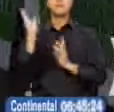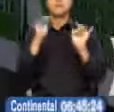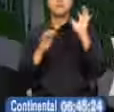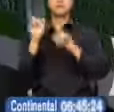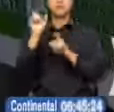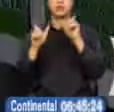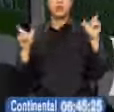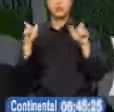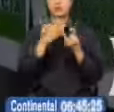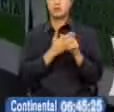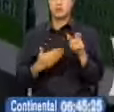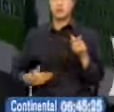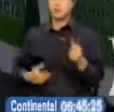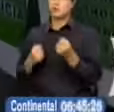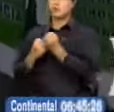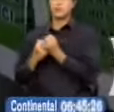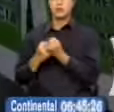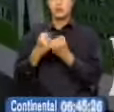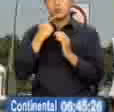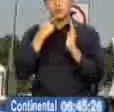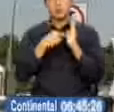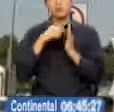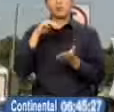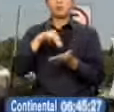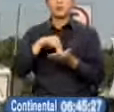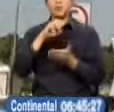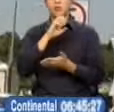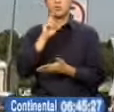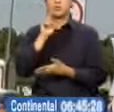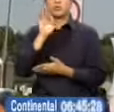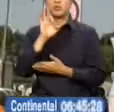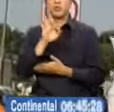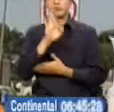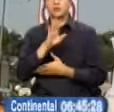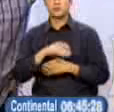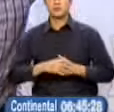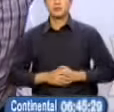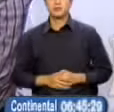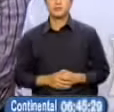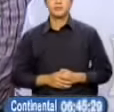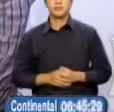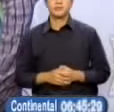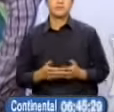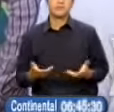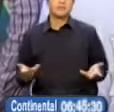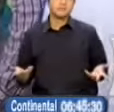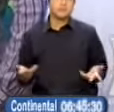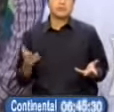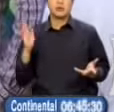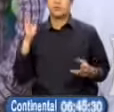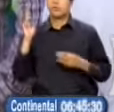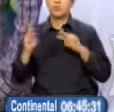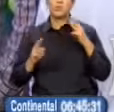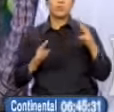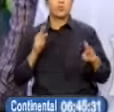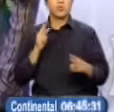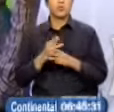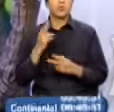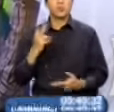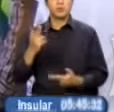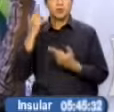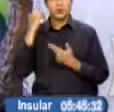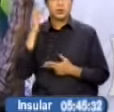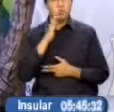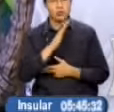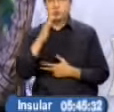simpatizantes del régimen entre ellos miembros de la central unitaria de trabajadores no es otra cosa en todas partes del mundo los militares